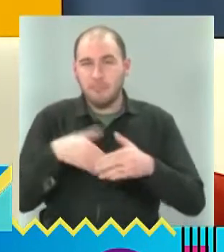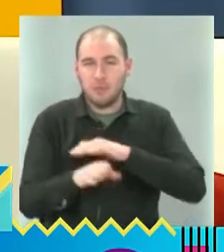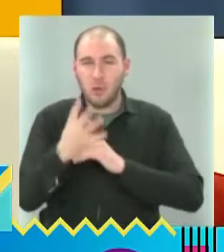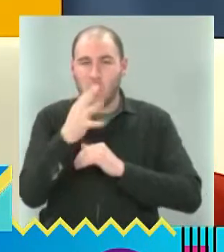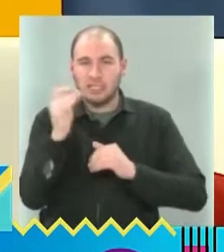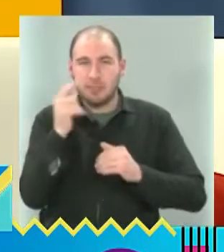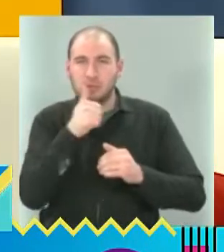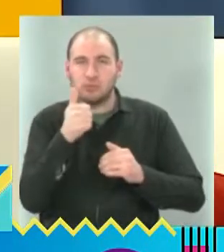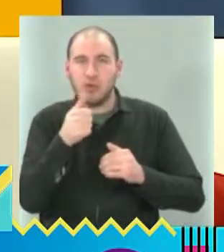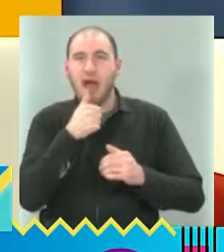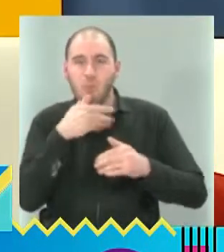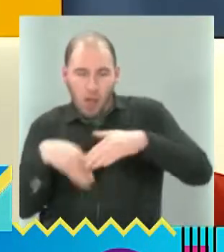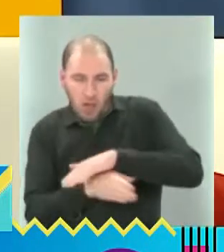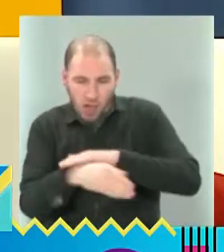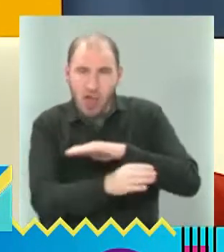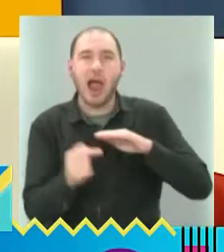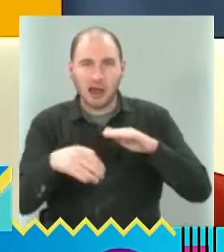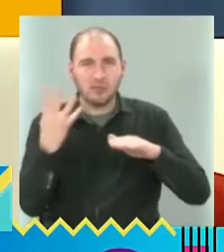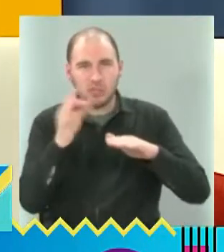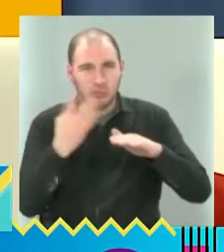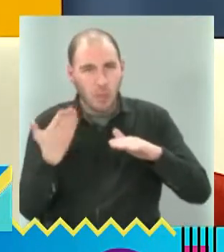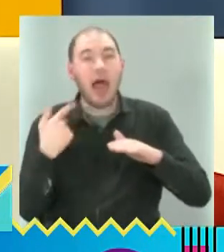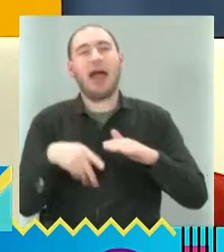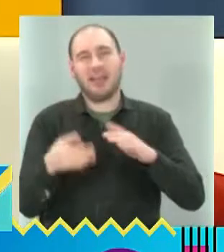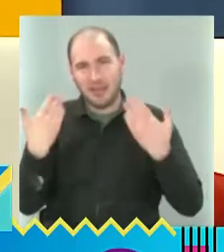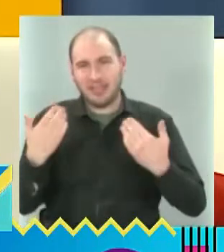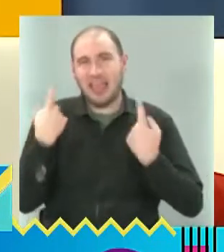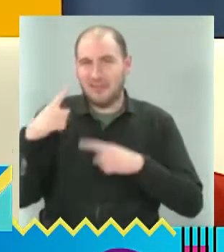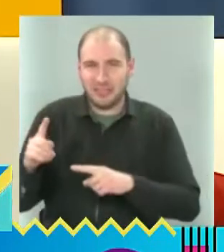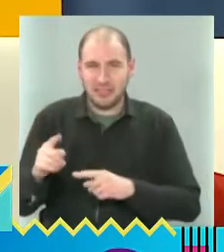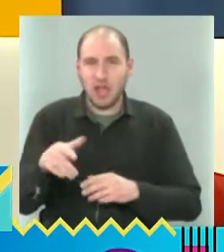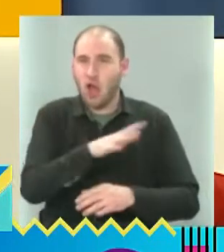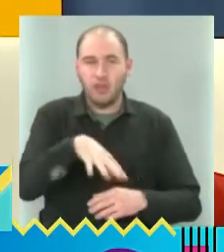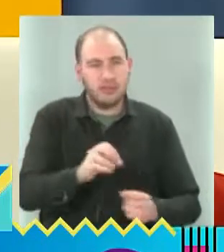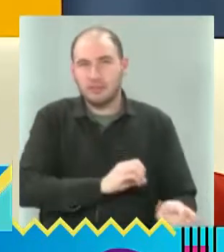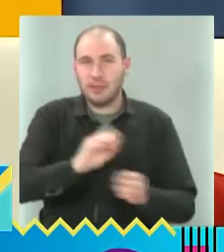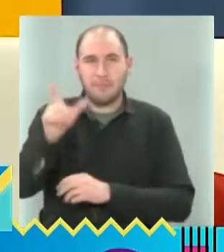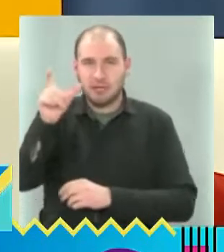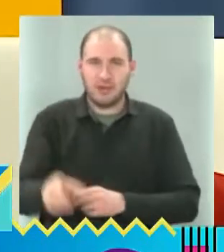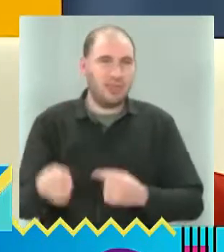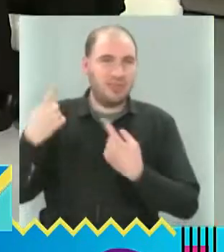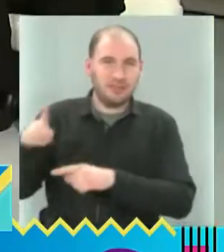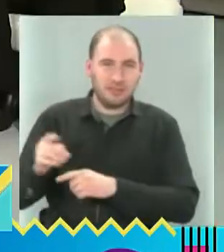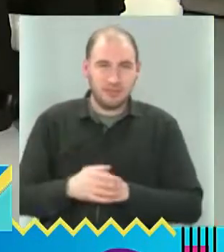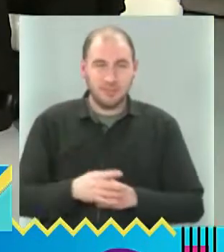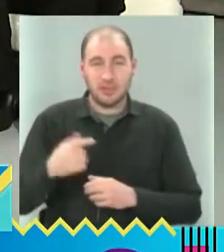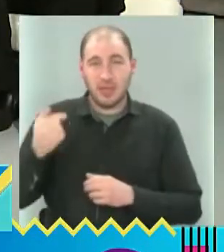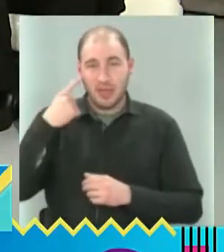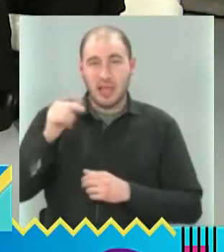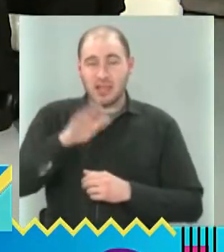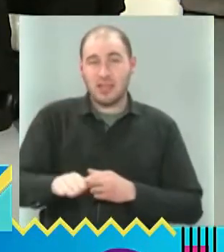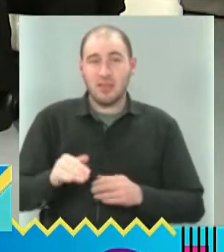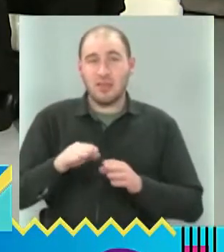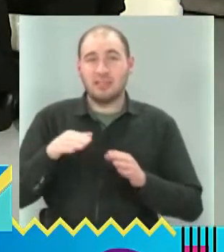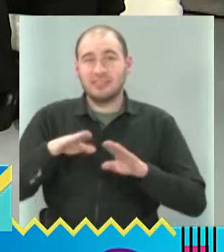40 minutos bajo el agua. Claro. Eso es una capacidad diferente que lo saca del contexto de persona. Bueno, bajo ese concepto, los niños de la cueva